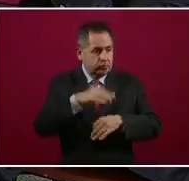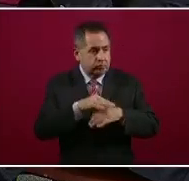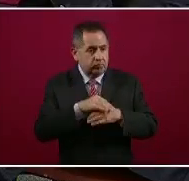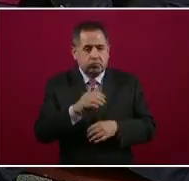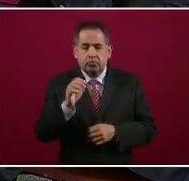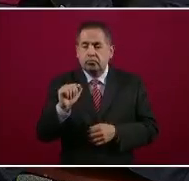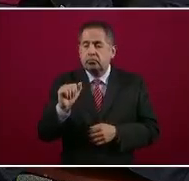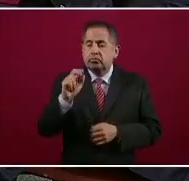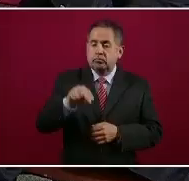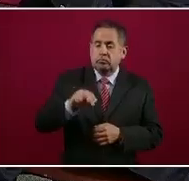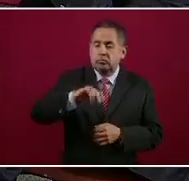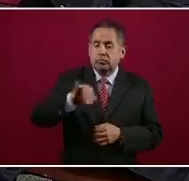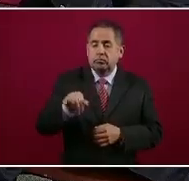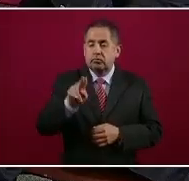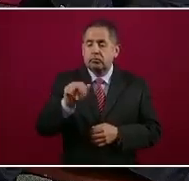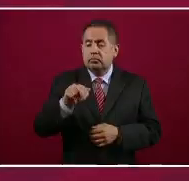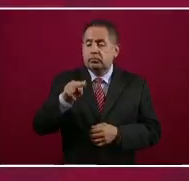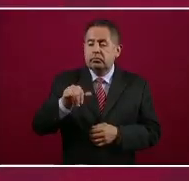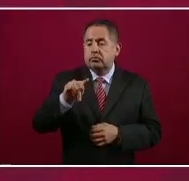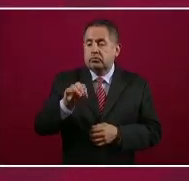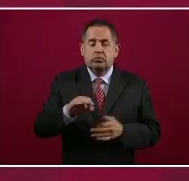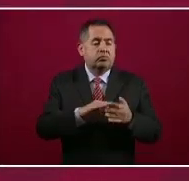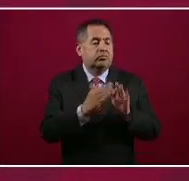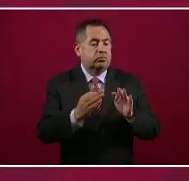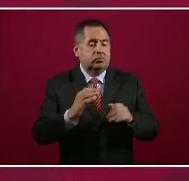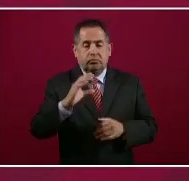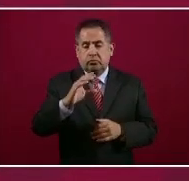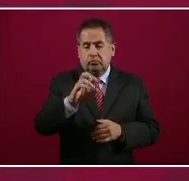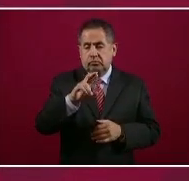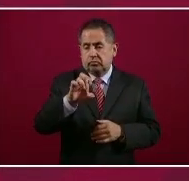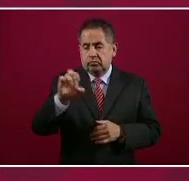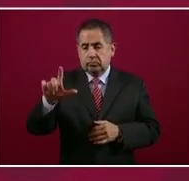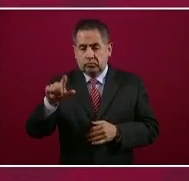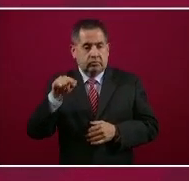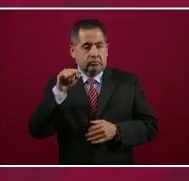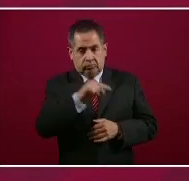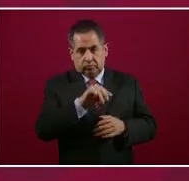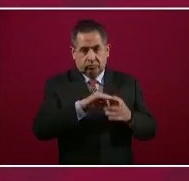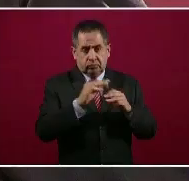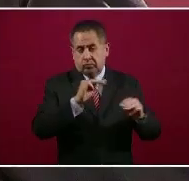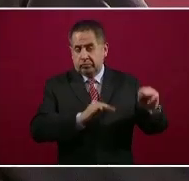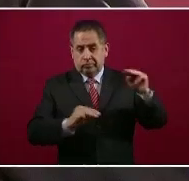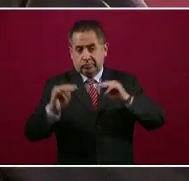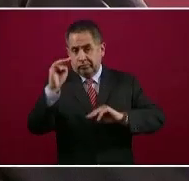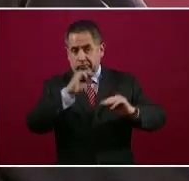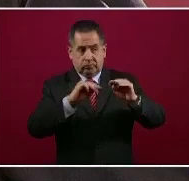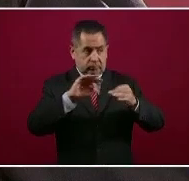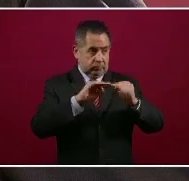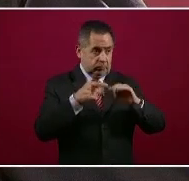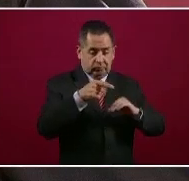juanito acerca de cristo en la sierra